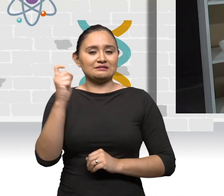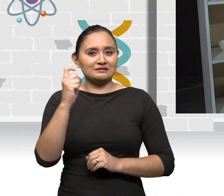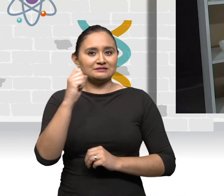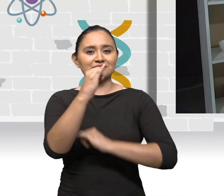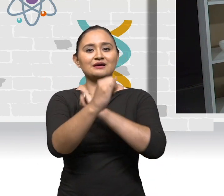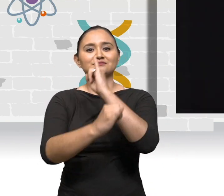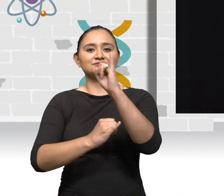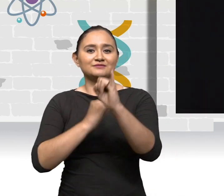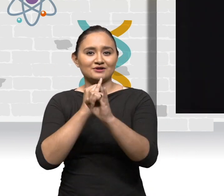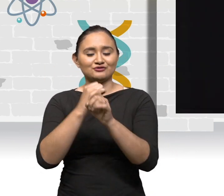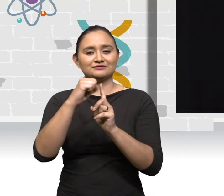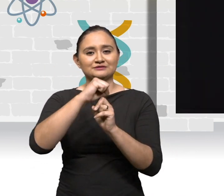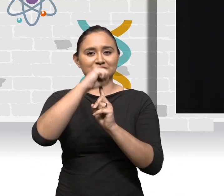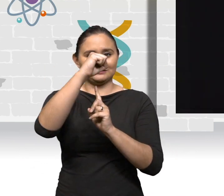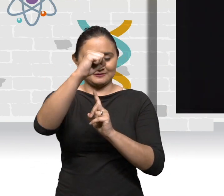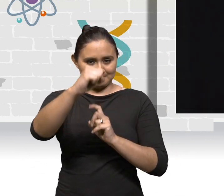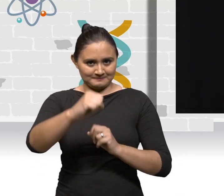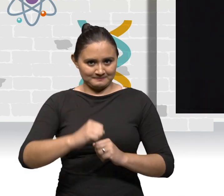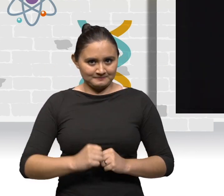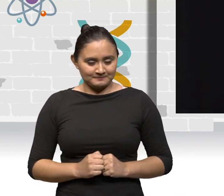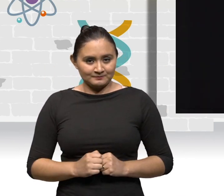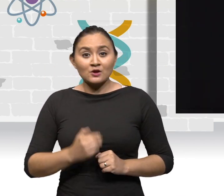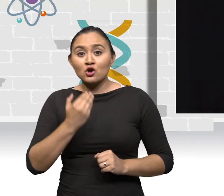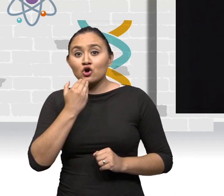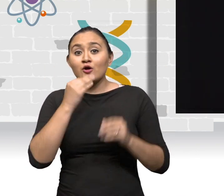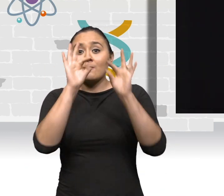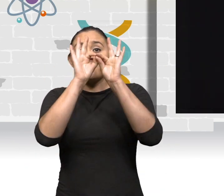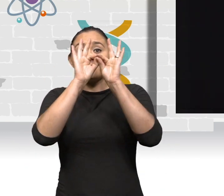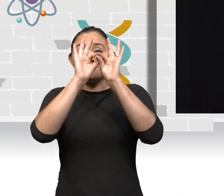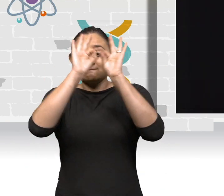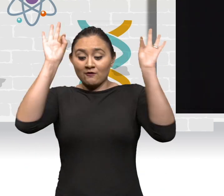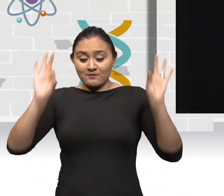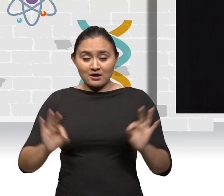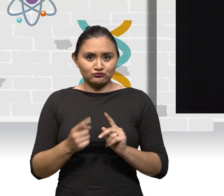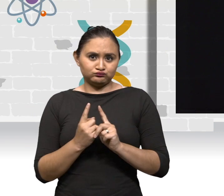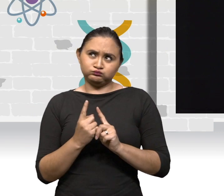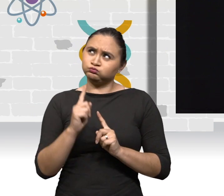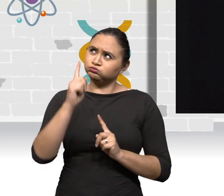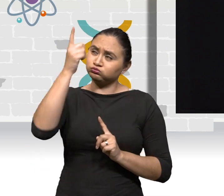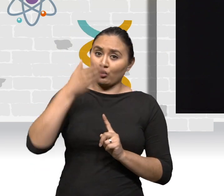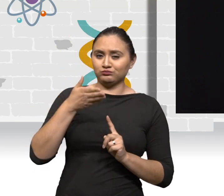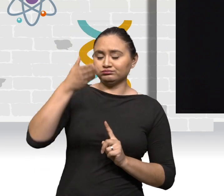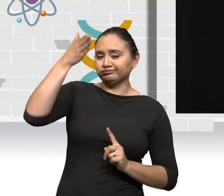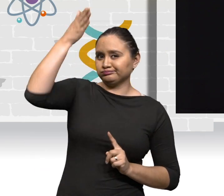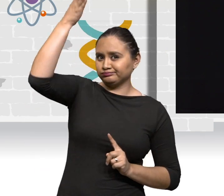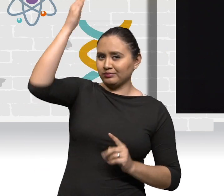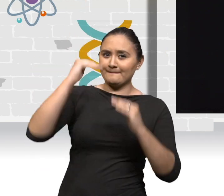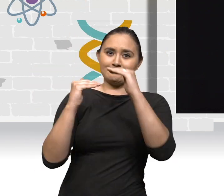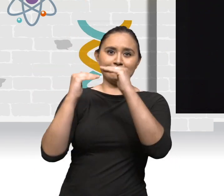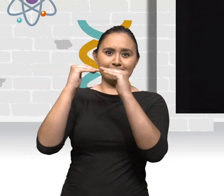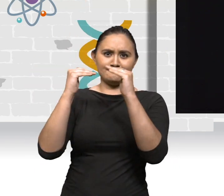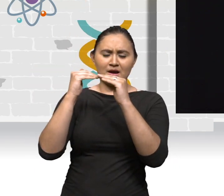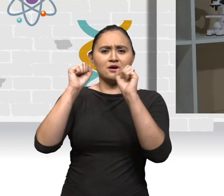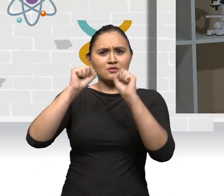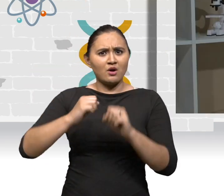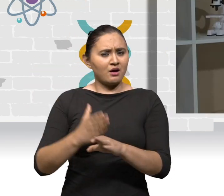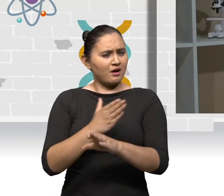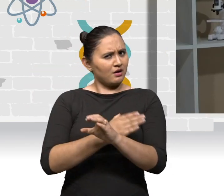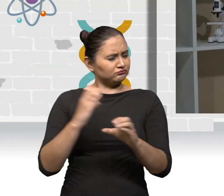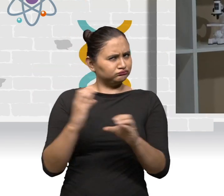sistema internacional. La ecuación de la altura máxima nos permite predecir qué tan alto llegará un